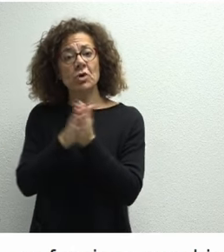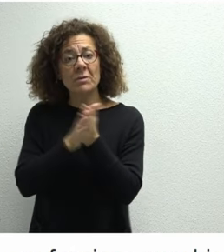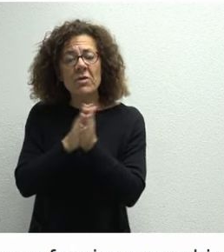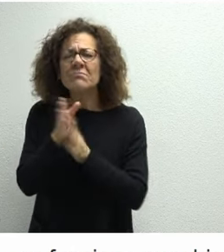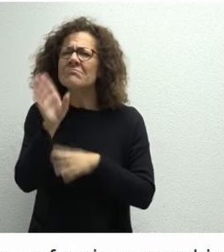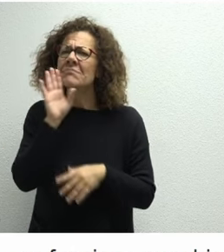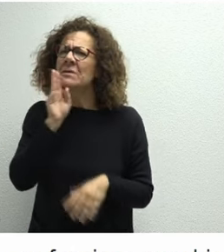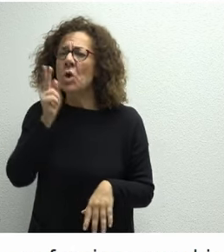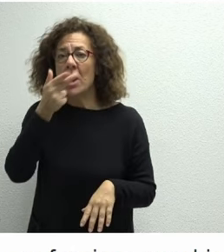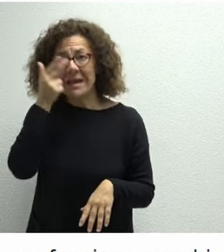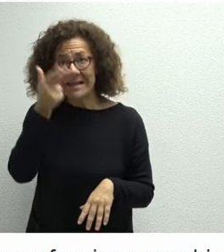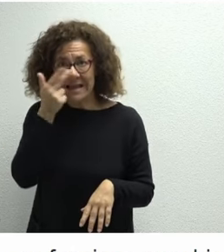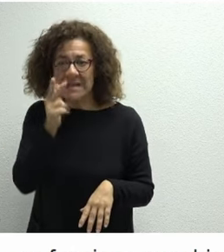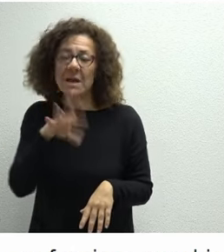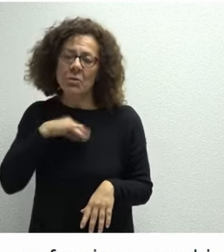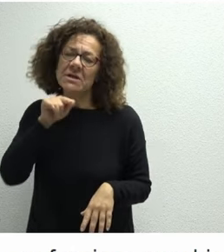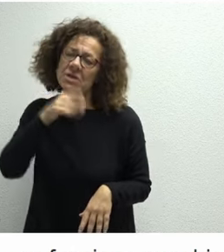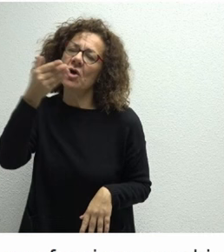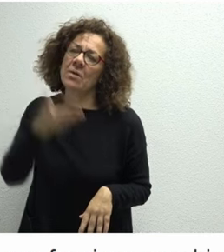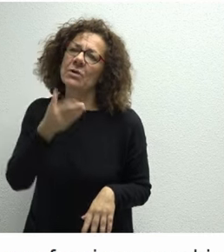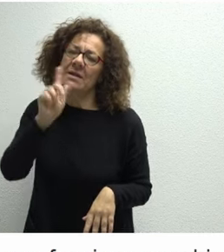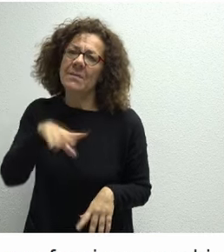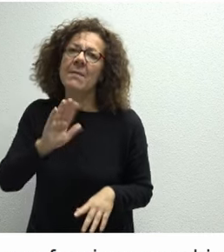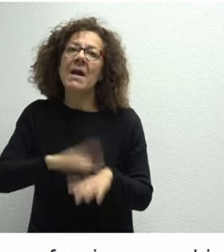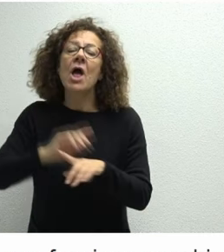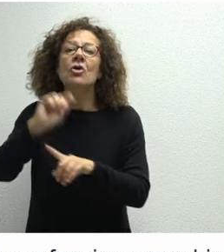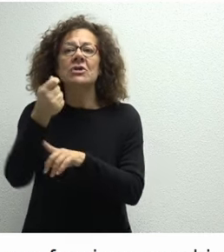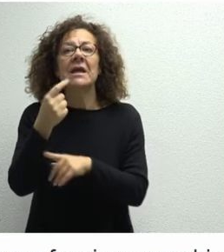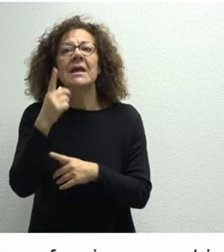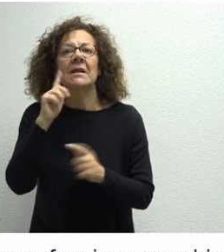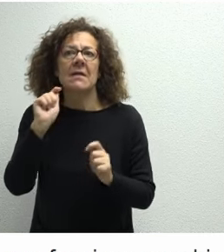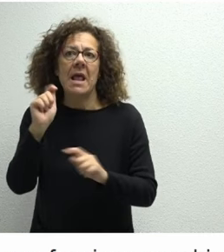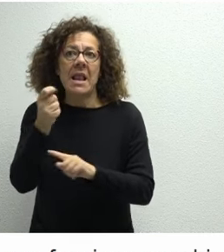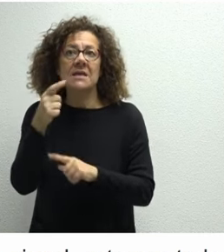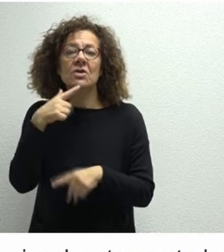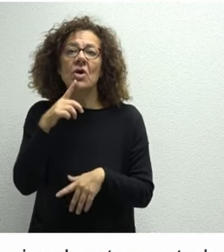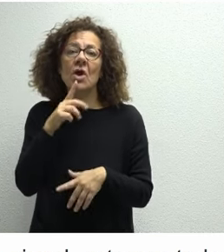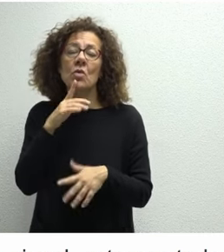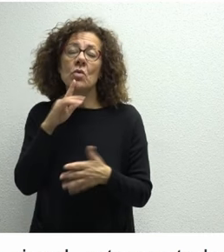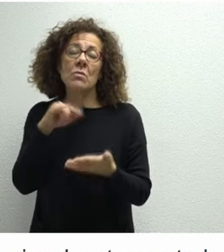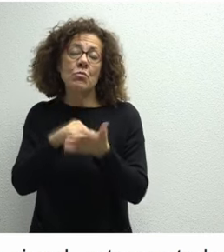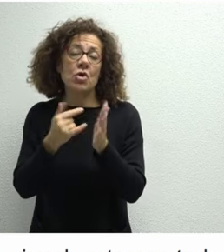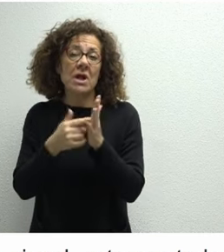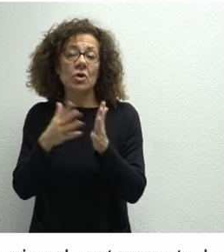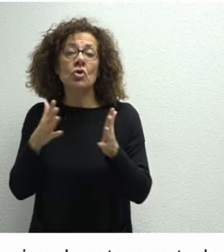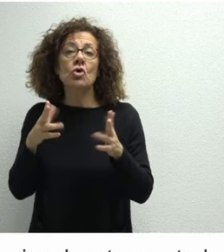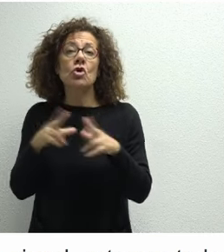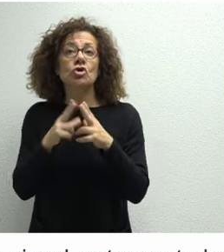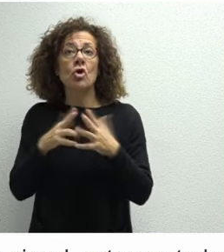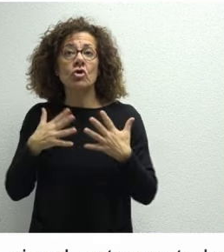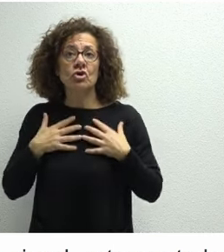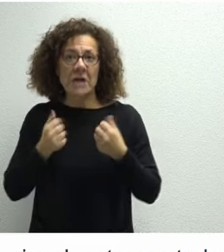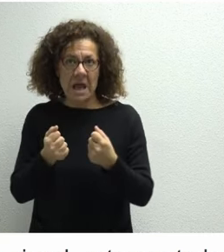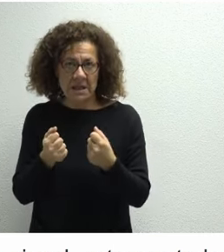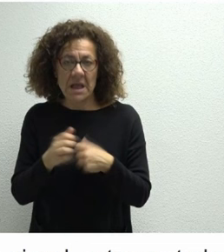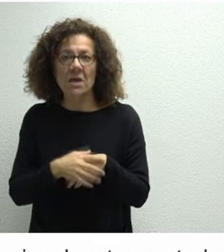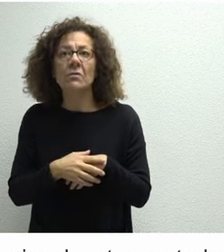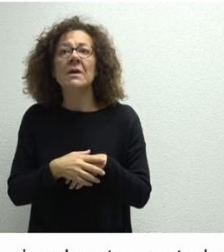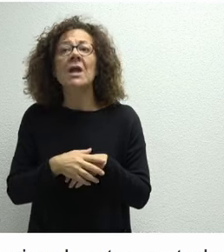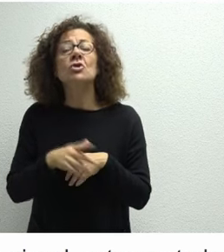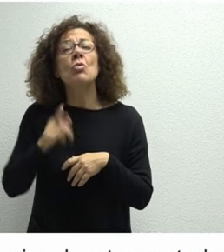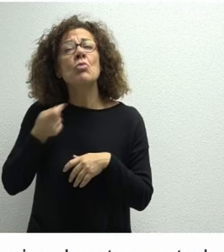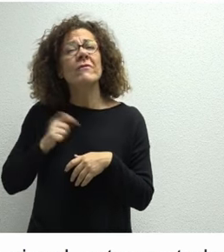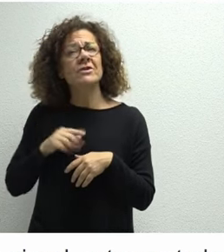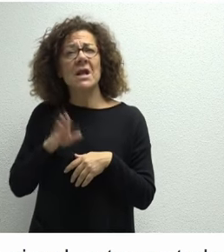interés que quizás sea también lo más importante en lograr éxito no un proyecto de coordinación sociosanitaria que los mismos profesionales tengan ese interés en